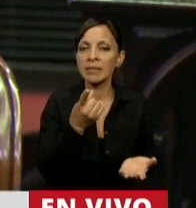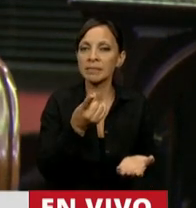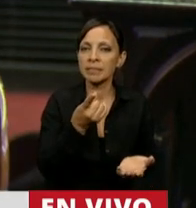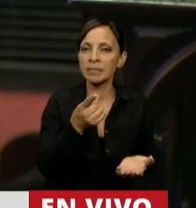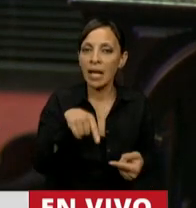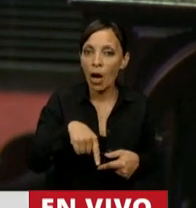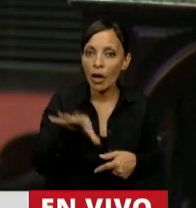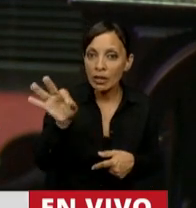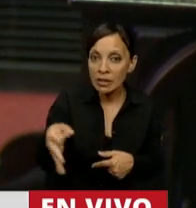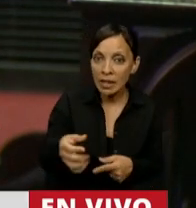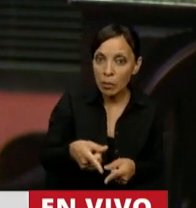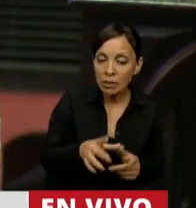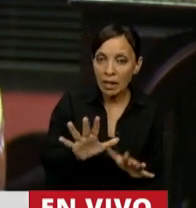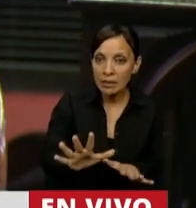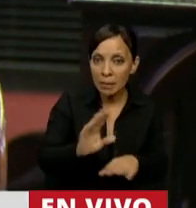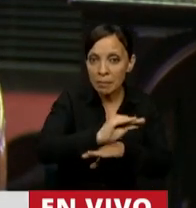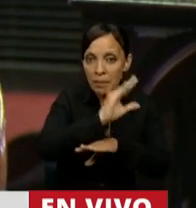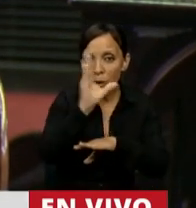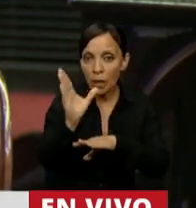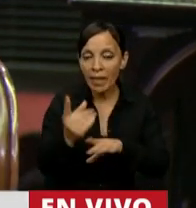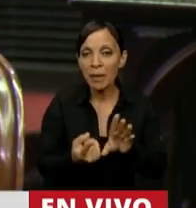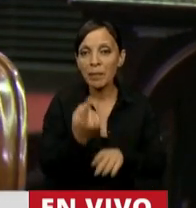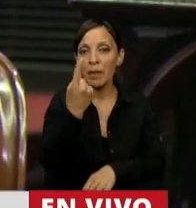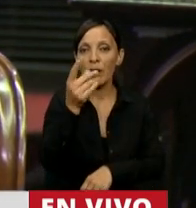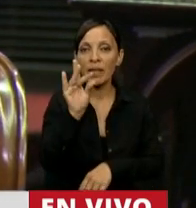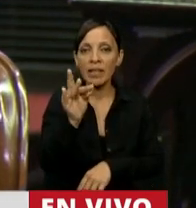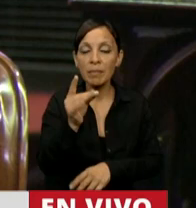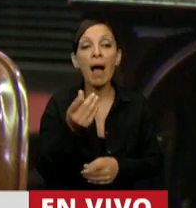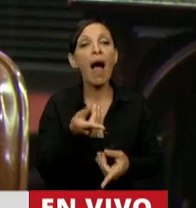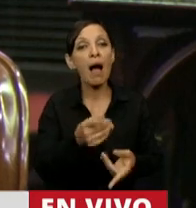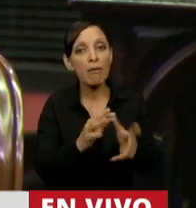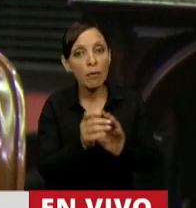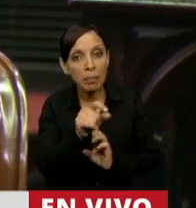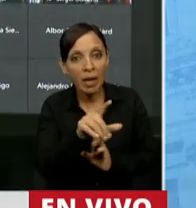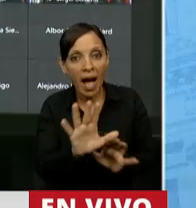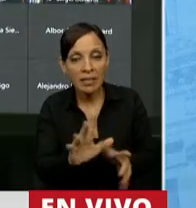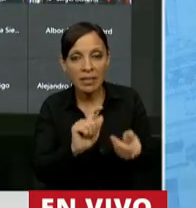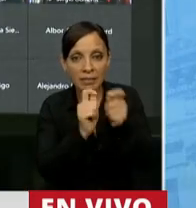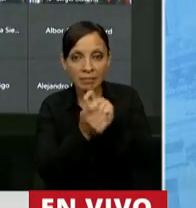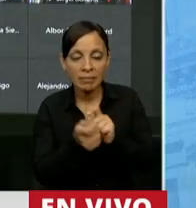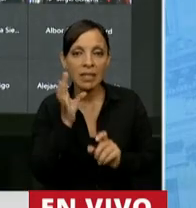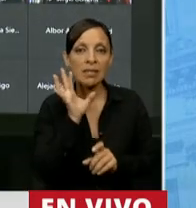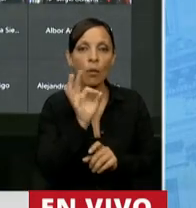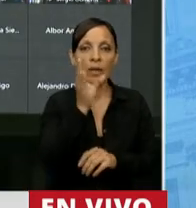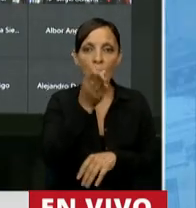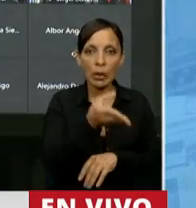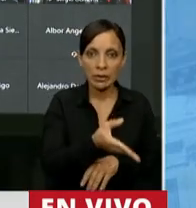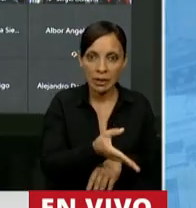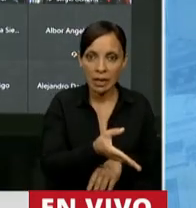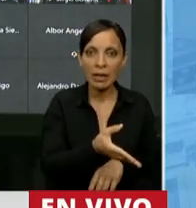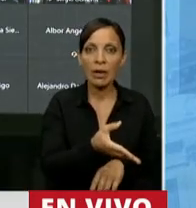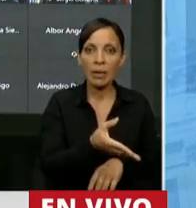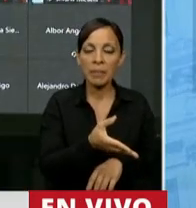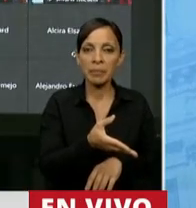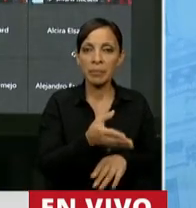enteramos en la madrugada del 1 de diciembre cómo se modifica en más de un 50%